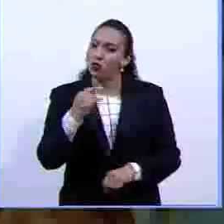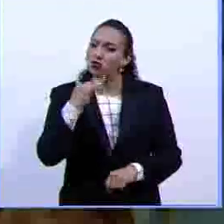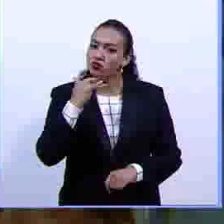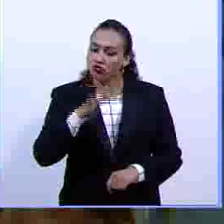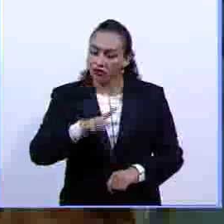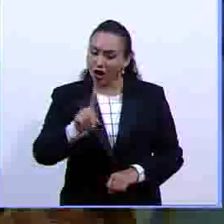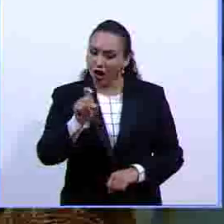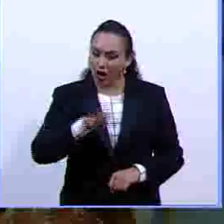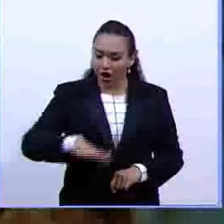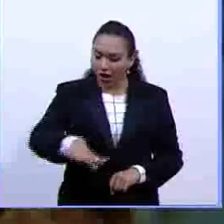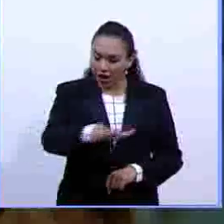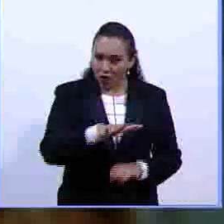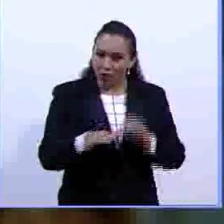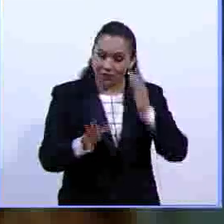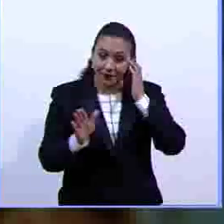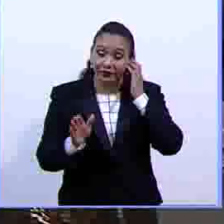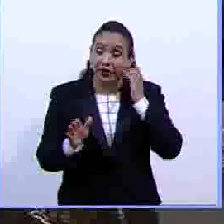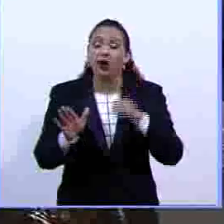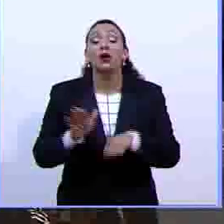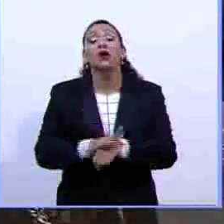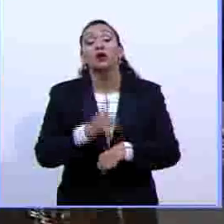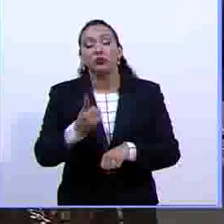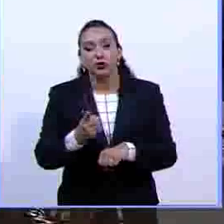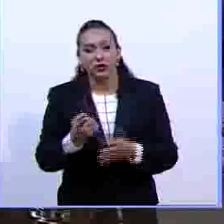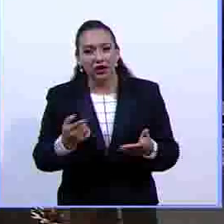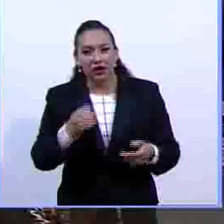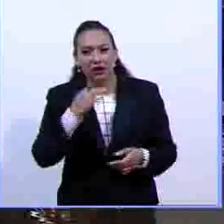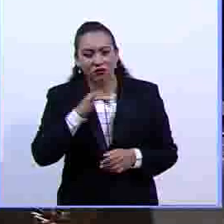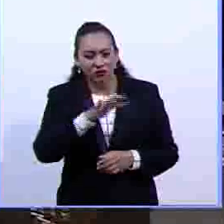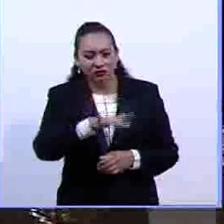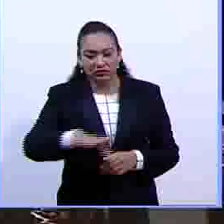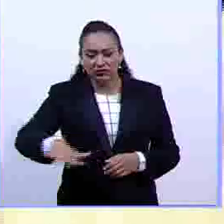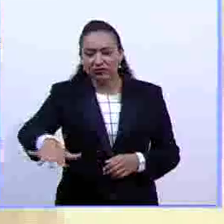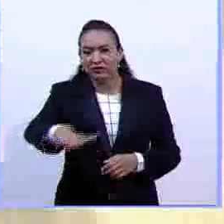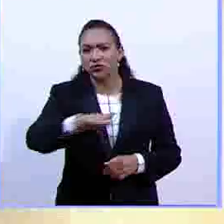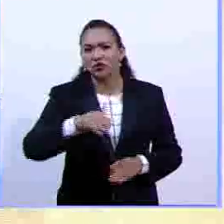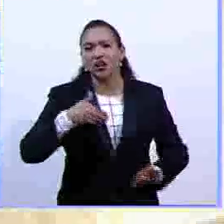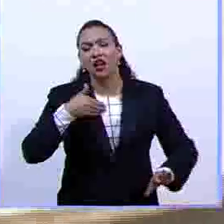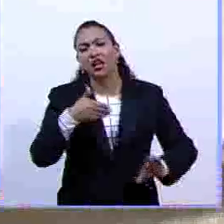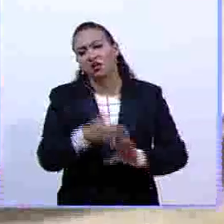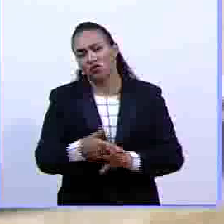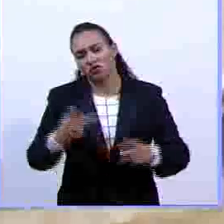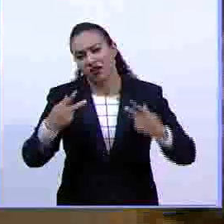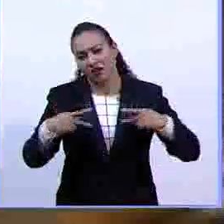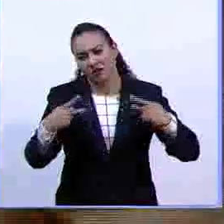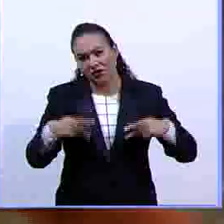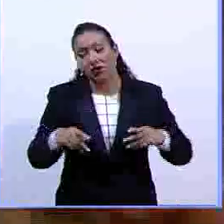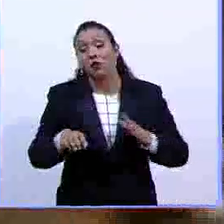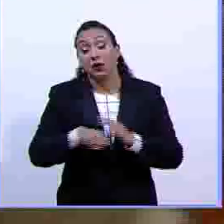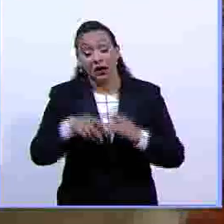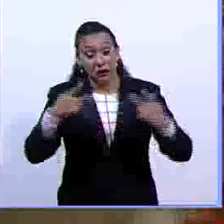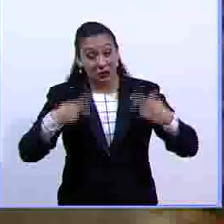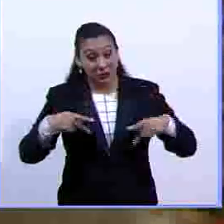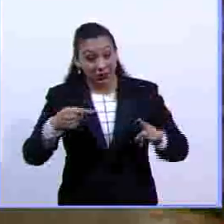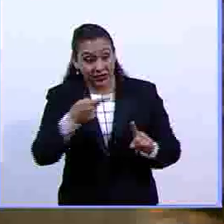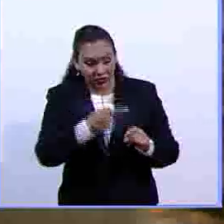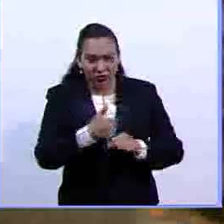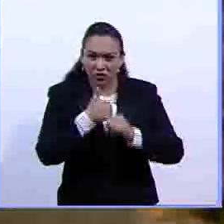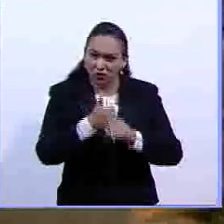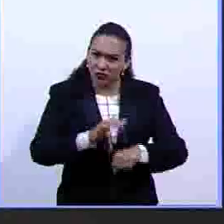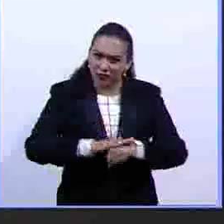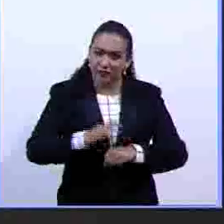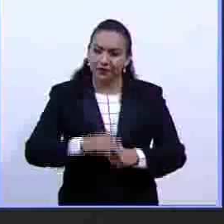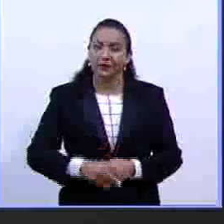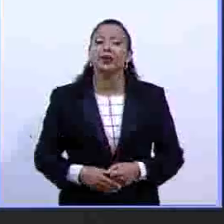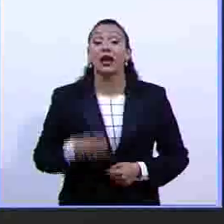agua debido a la afectación que estaba provocando al medio ambiente, pero sobre todo a las personas. En otro asunto,